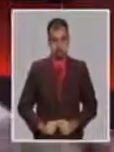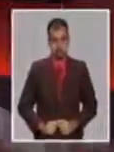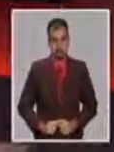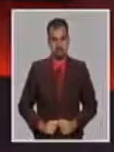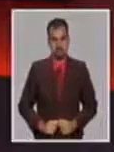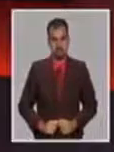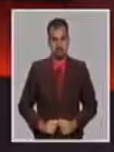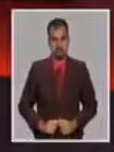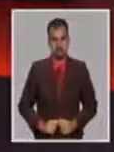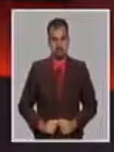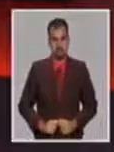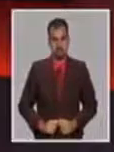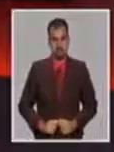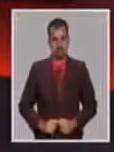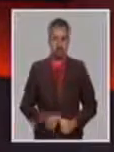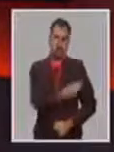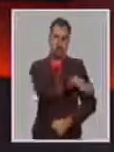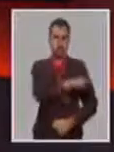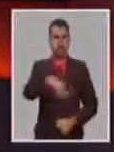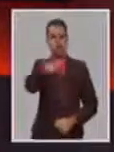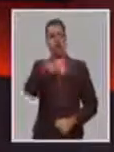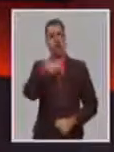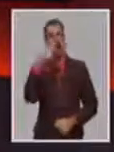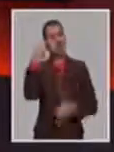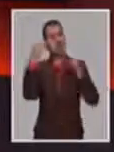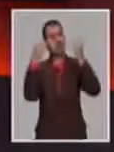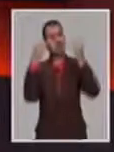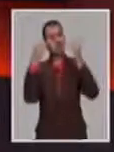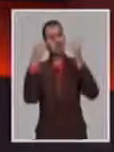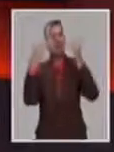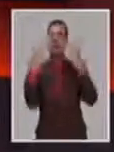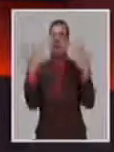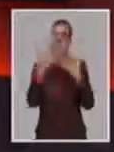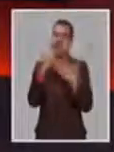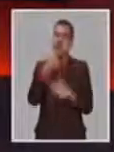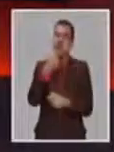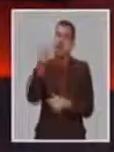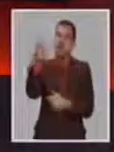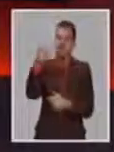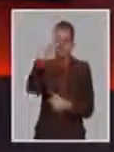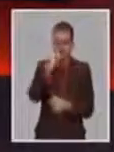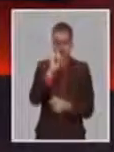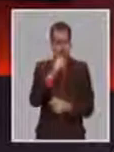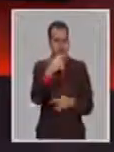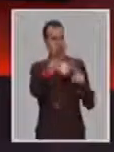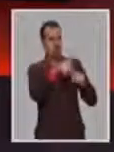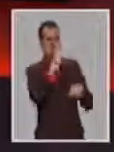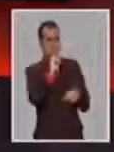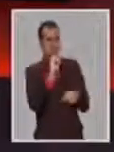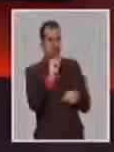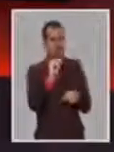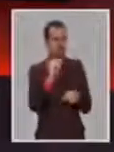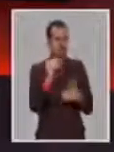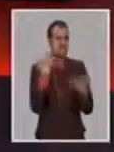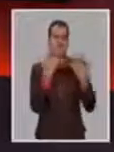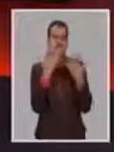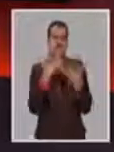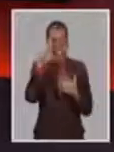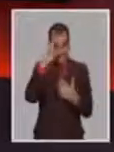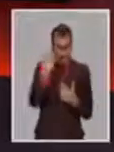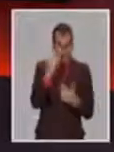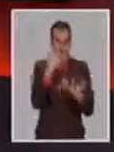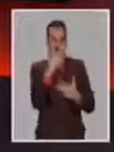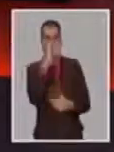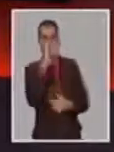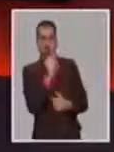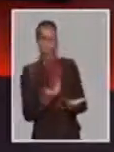Entonces, algo que le preocupa mucho a la población es quién puede y quién no puede vacunarse. Y por eso, bueno, nos vamos a referir un poco a cuáles son los criterios de